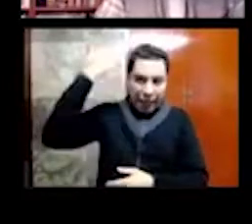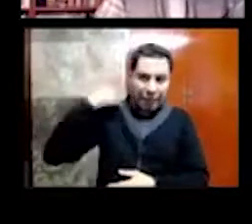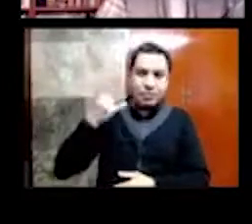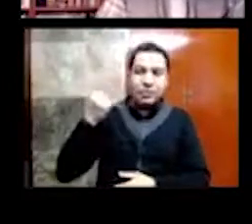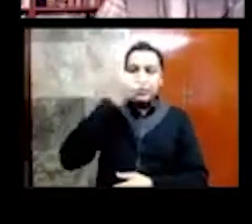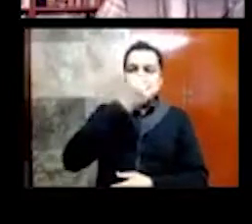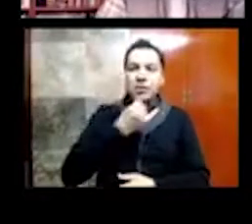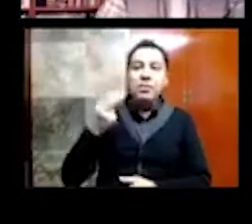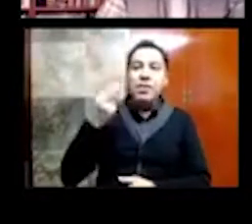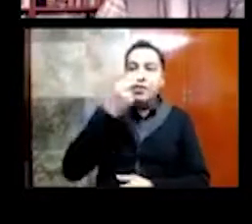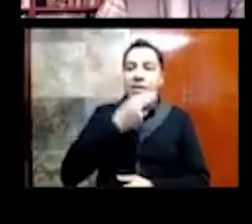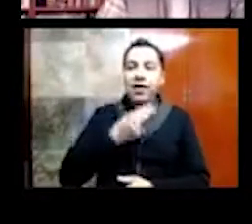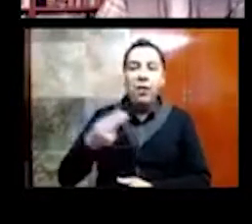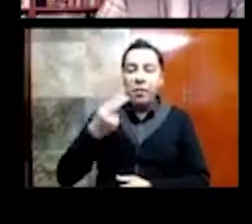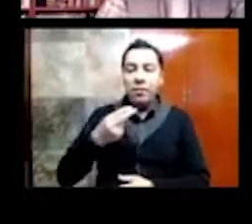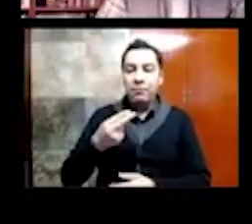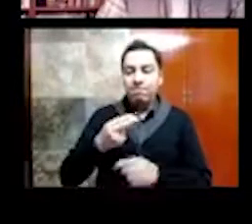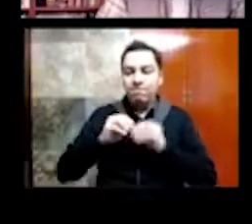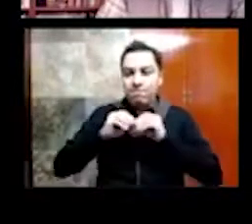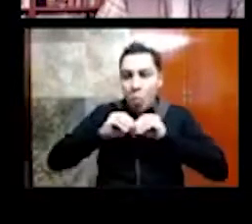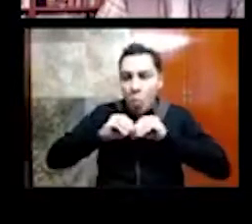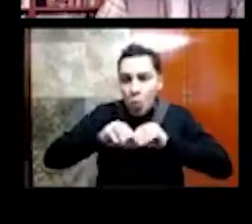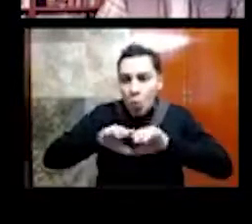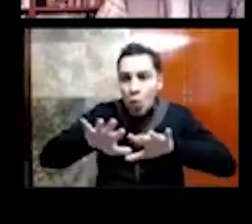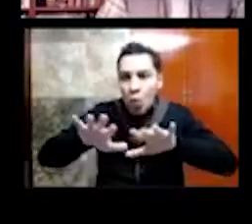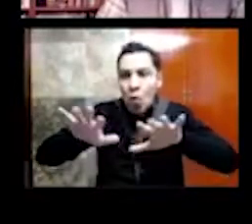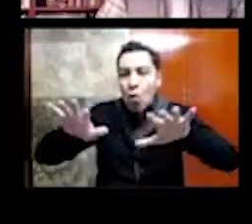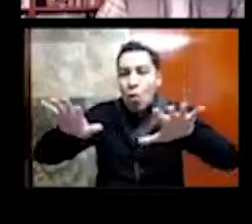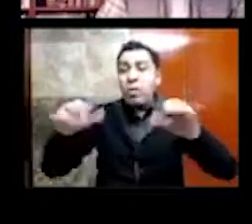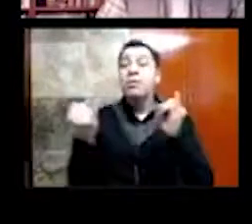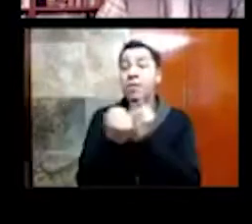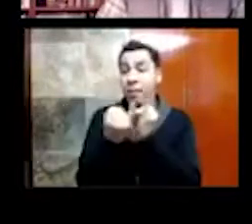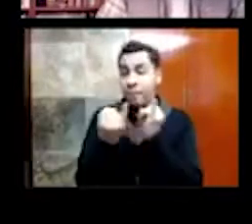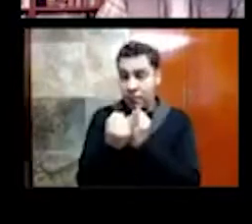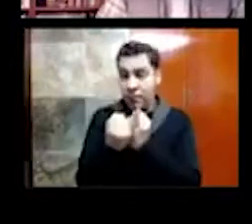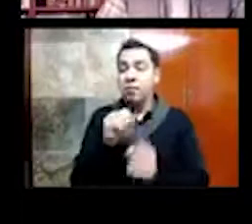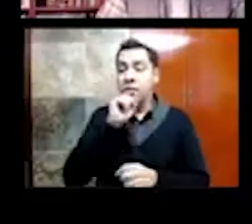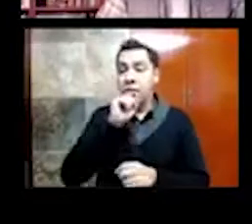la frontera actual con los Estados Unidos, y